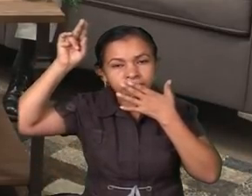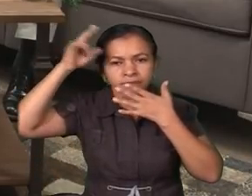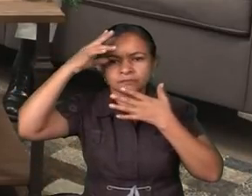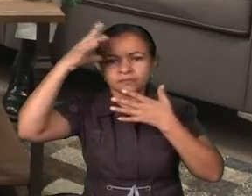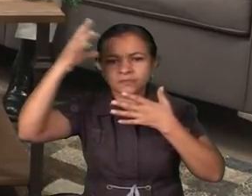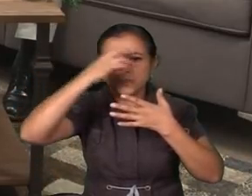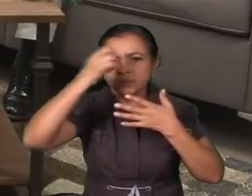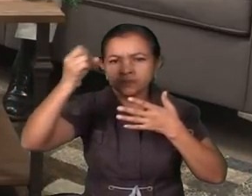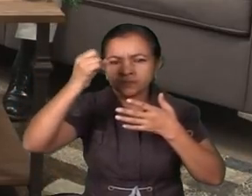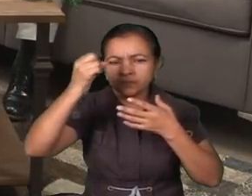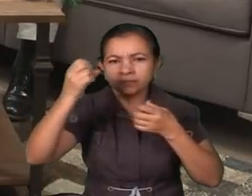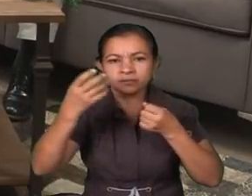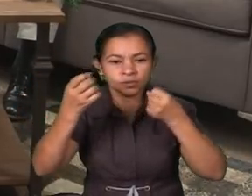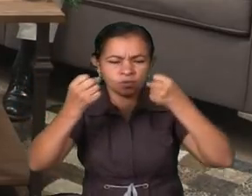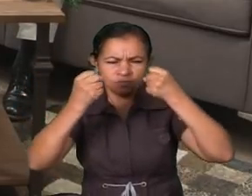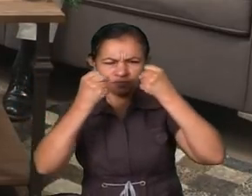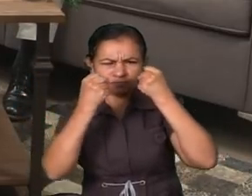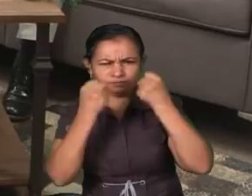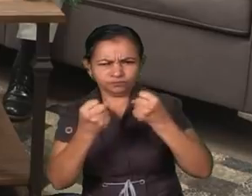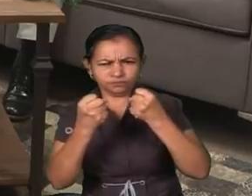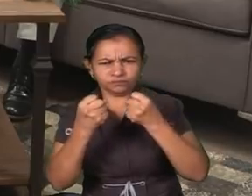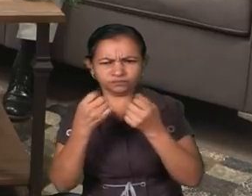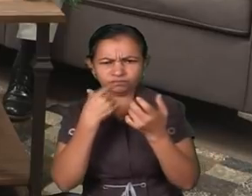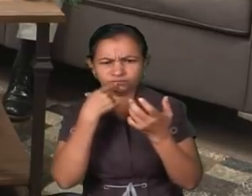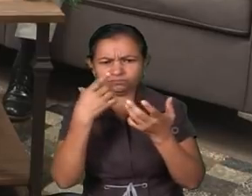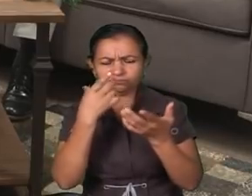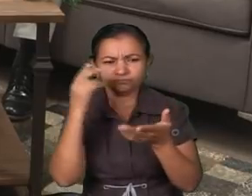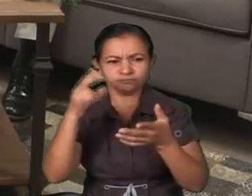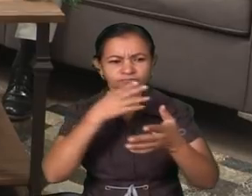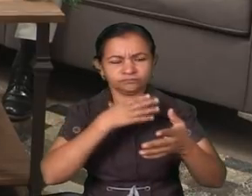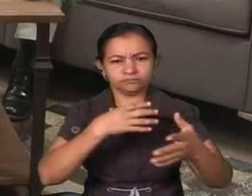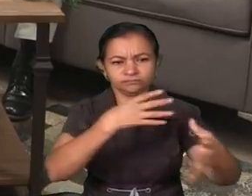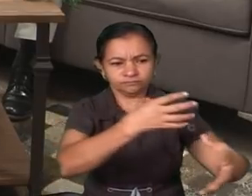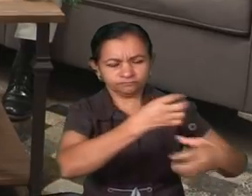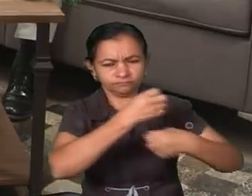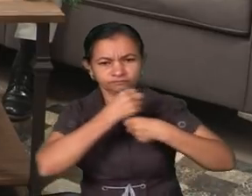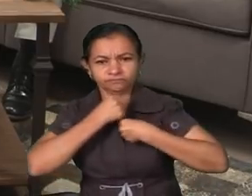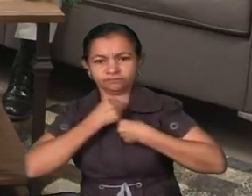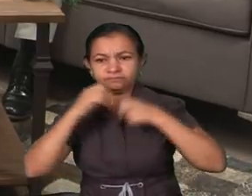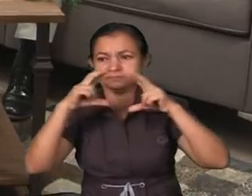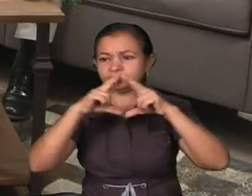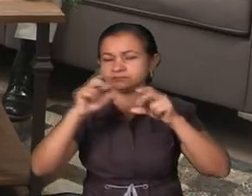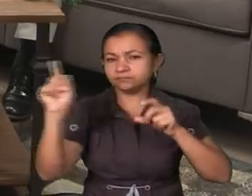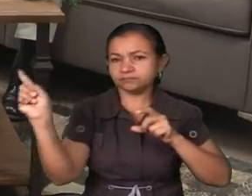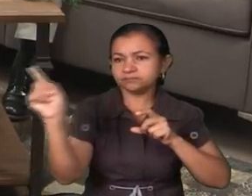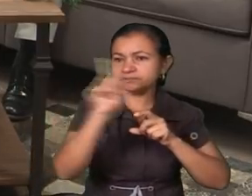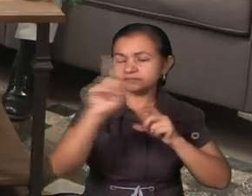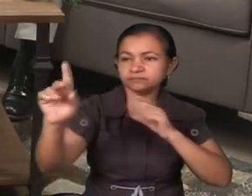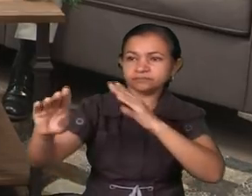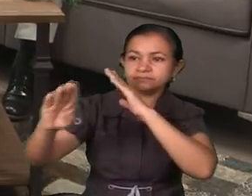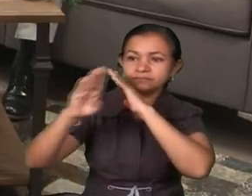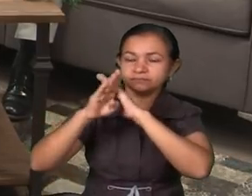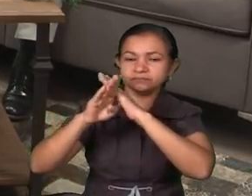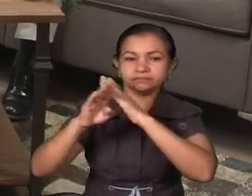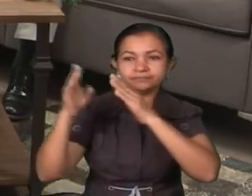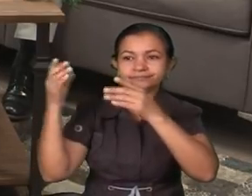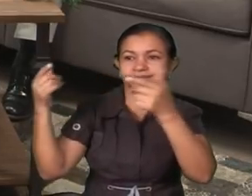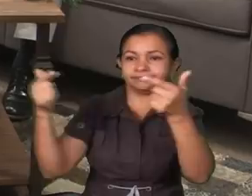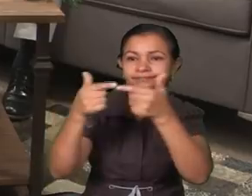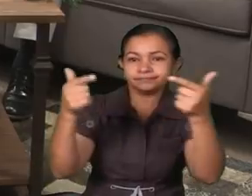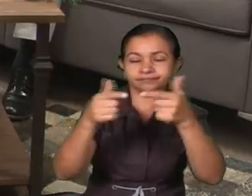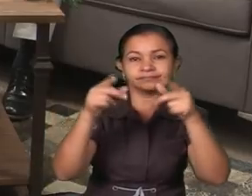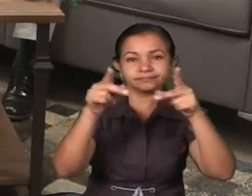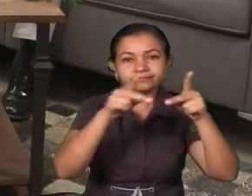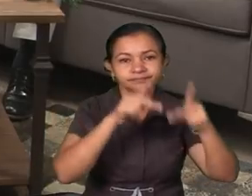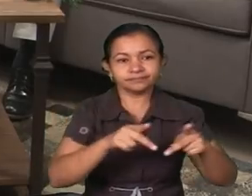rebelde, el nacionalista, el que no acepta la invasión extranjera, el que combate al invasor extranjero.